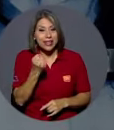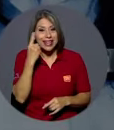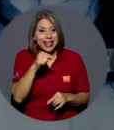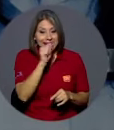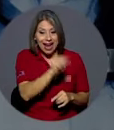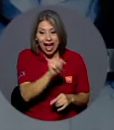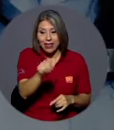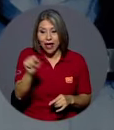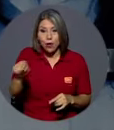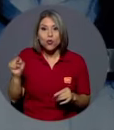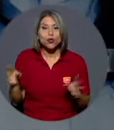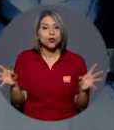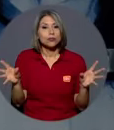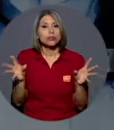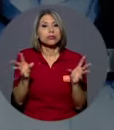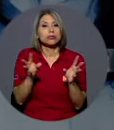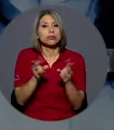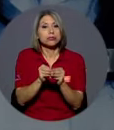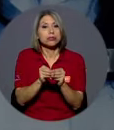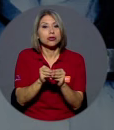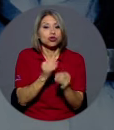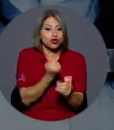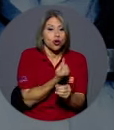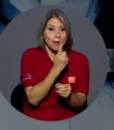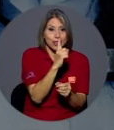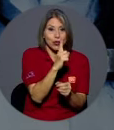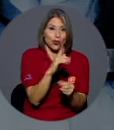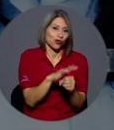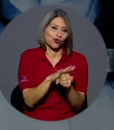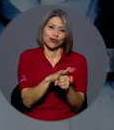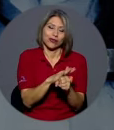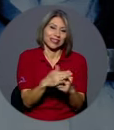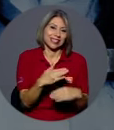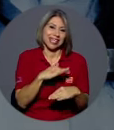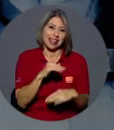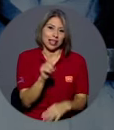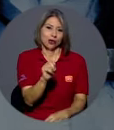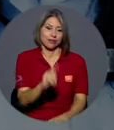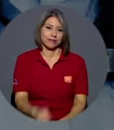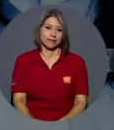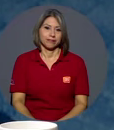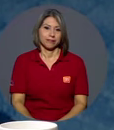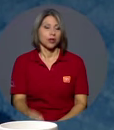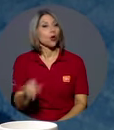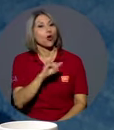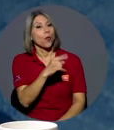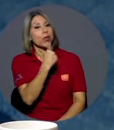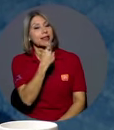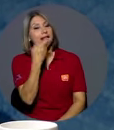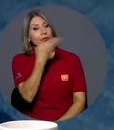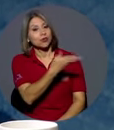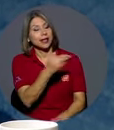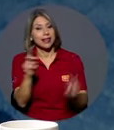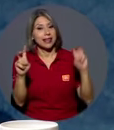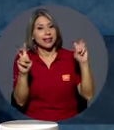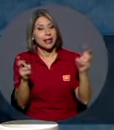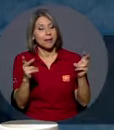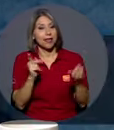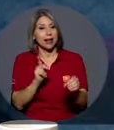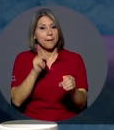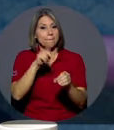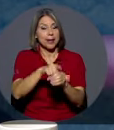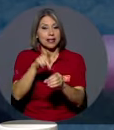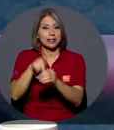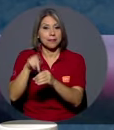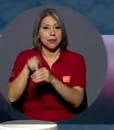uno y cómo aporta en esa visión, porque no es suficiente solo con un instrumento. Sí, y como usted decía, el tema de